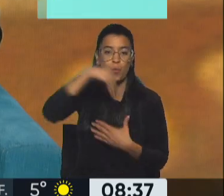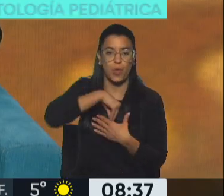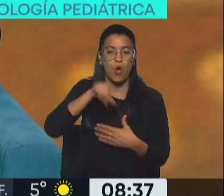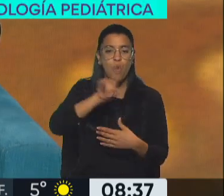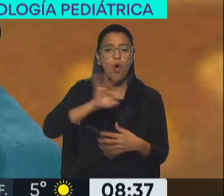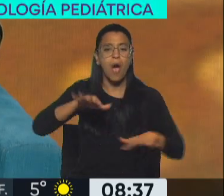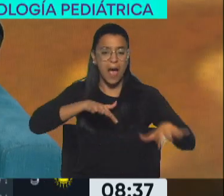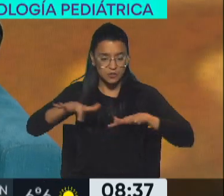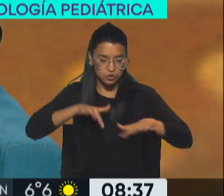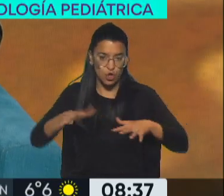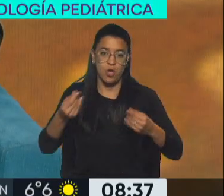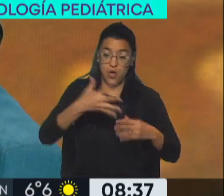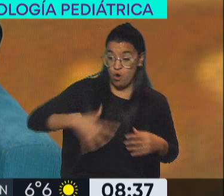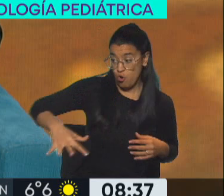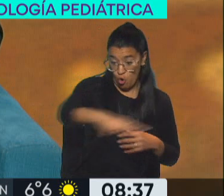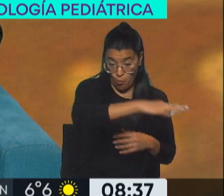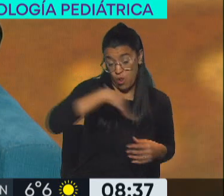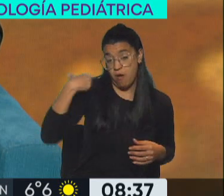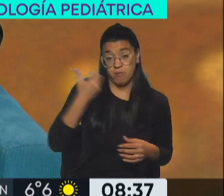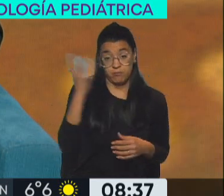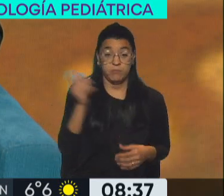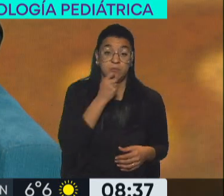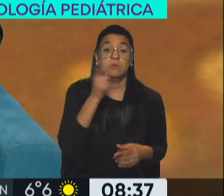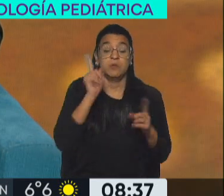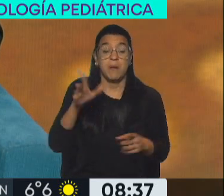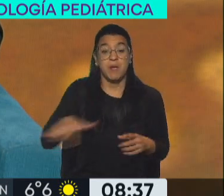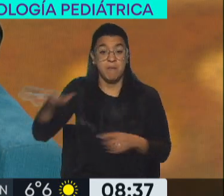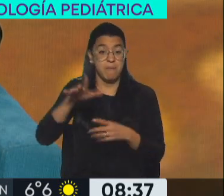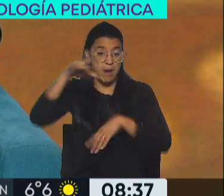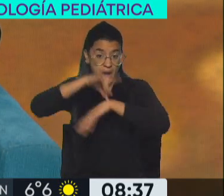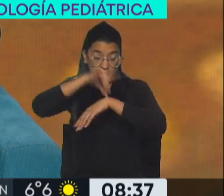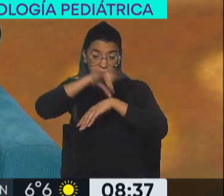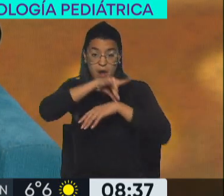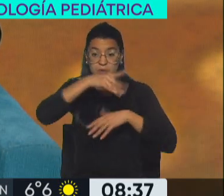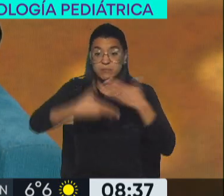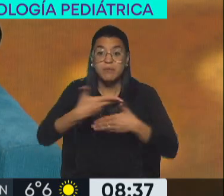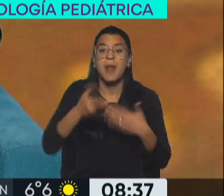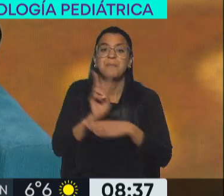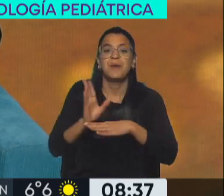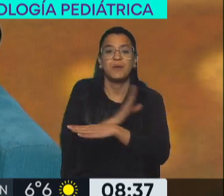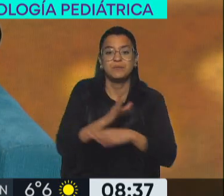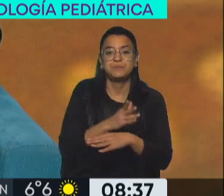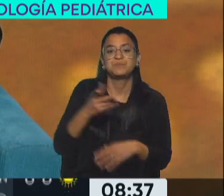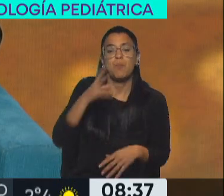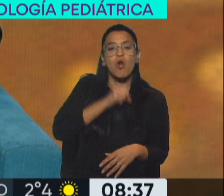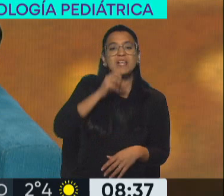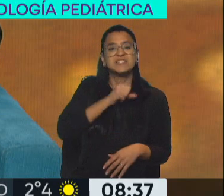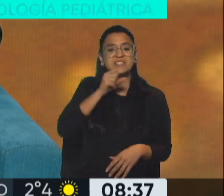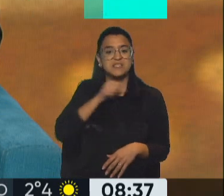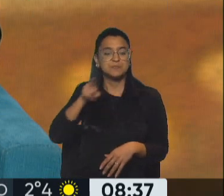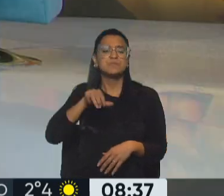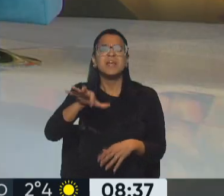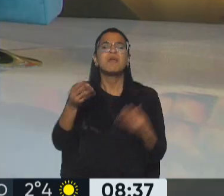generar acciones, tanto en la comunidad en general como en la comunidad médica, para generar acciones para prevenir la resistencia antimicrobiana. Doctora,